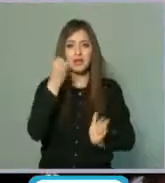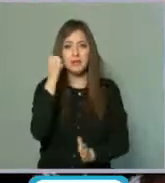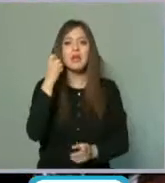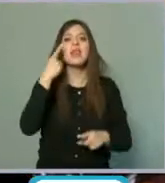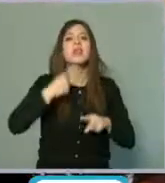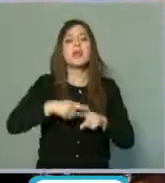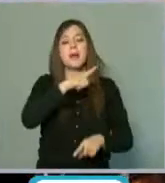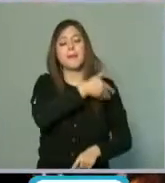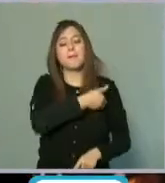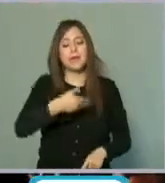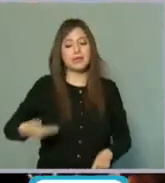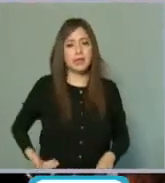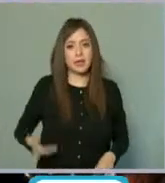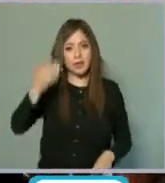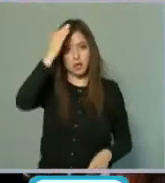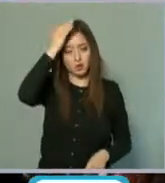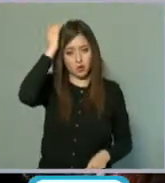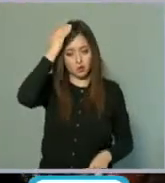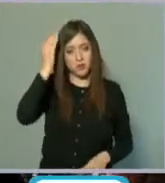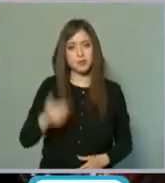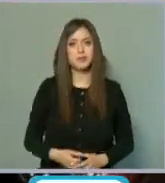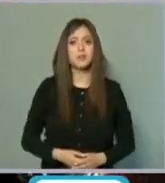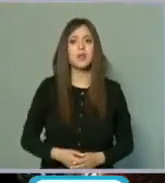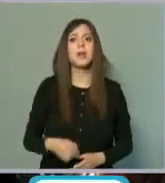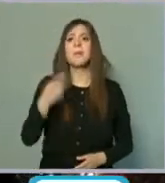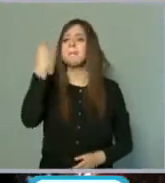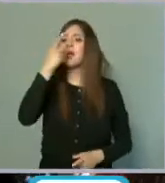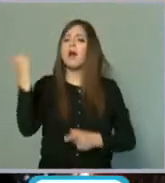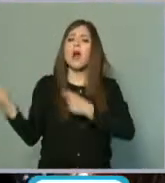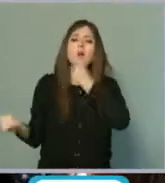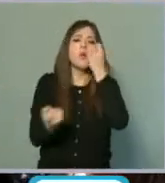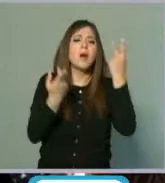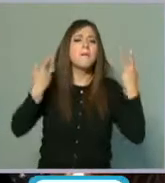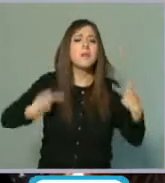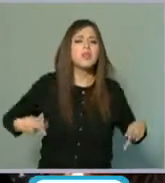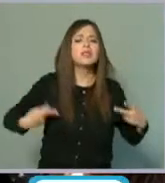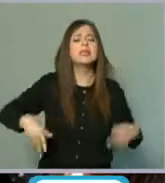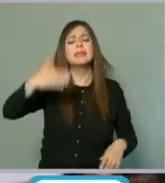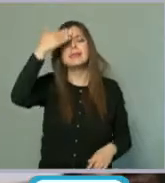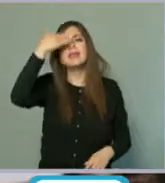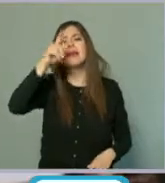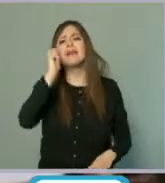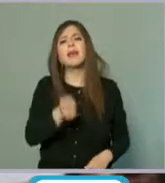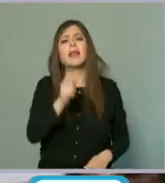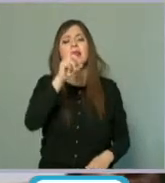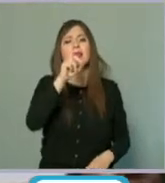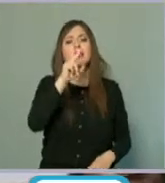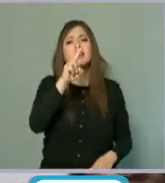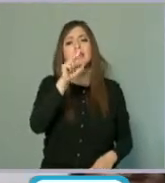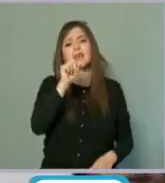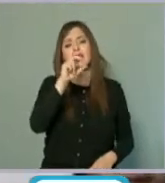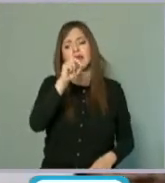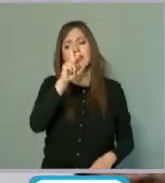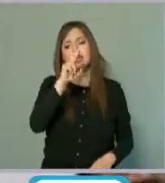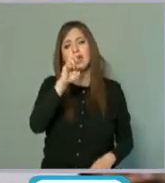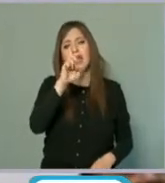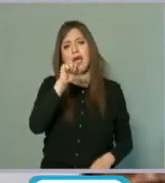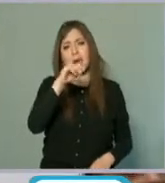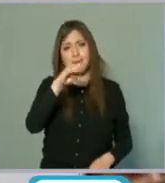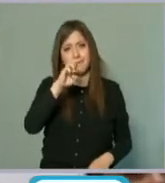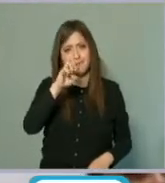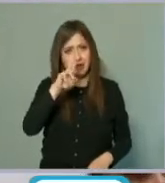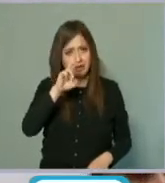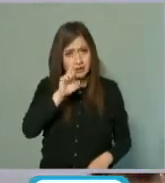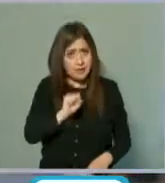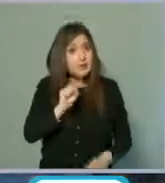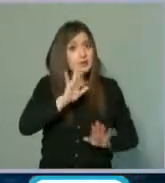entendamos. Entonces, este programa es de lo que hemos escuchado los famosos Dreamers, Así es. Entonces, ¿qué es lo que pasa ahorita con ellos? Entonces, o sea, ya se revirtió,